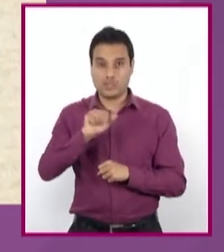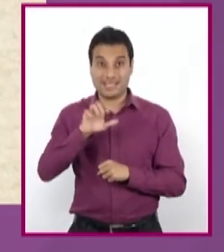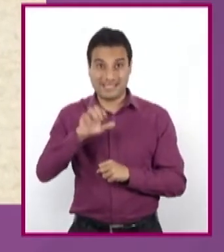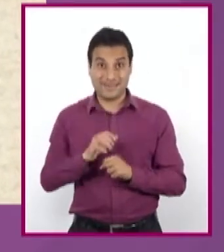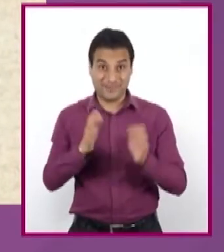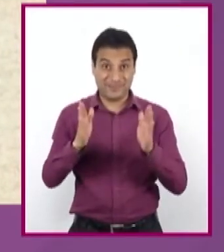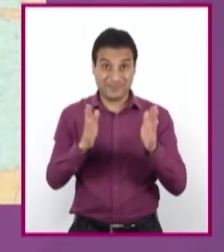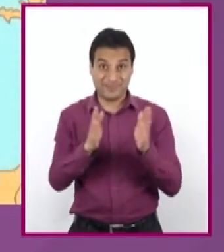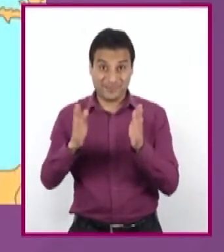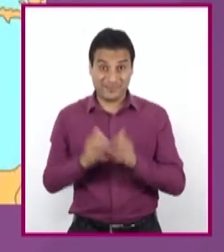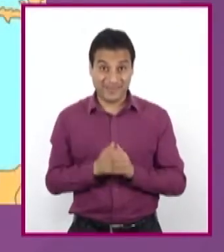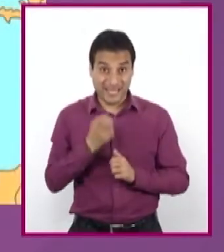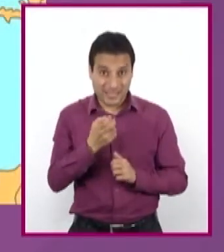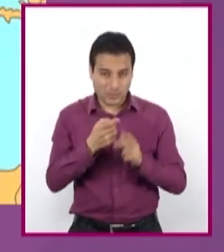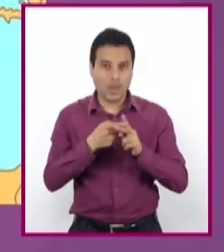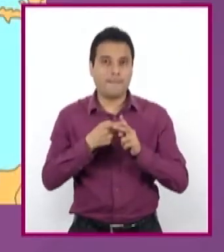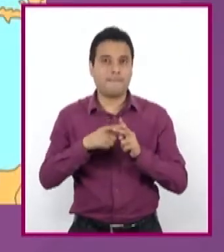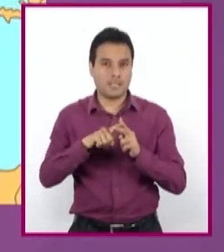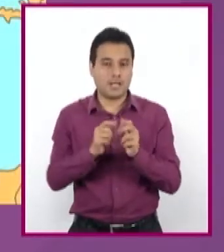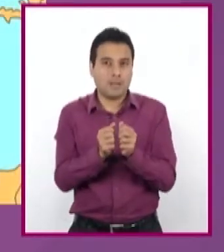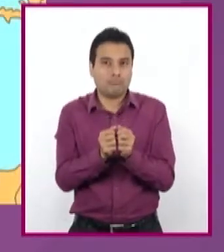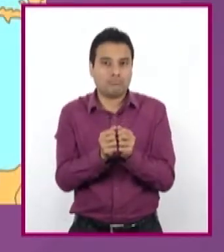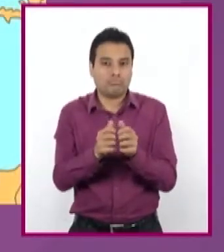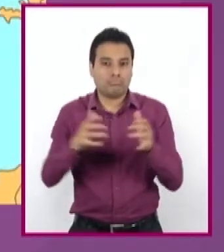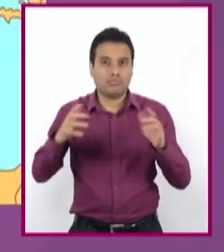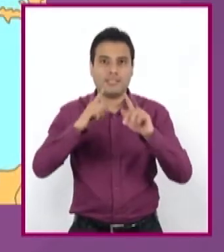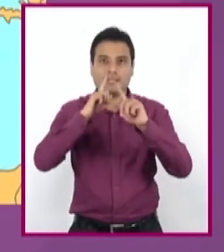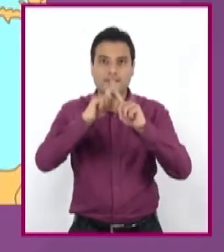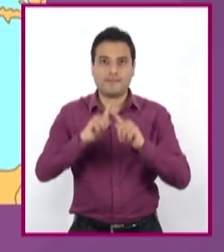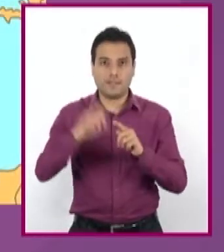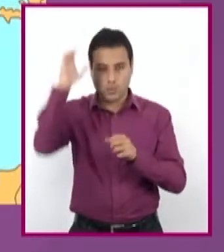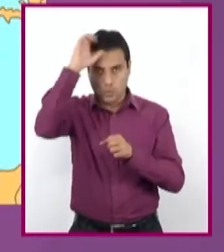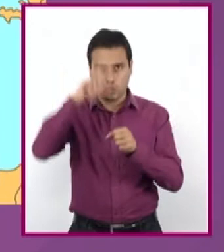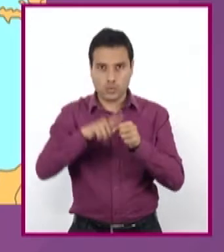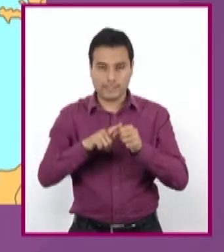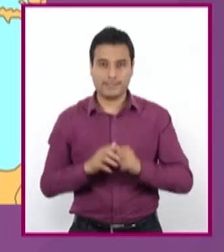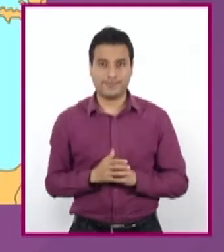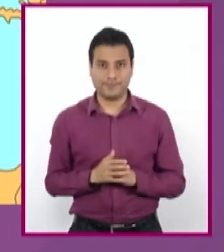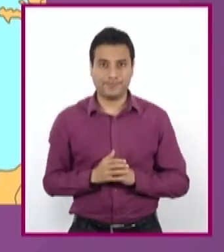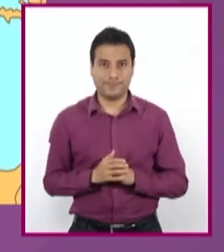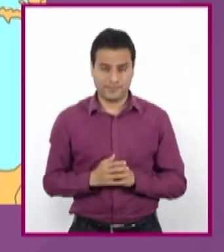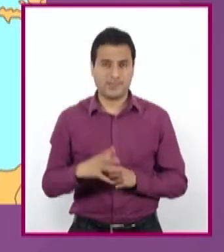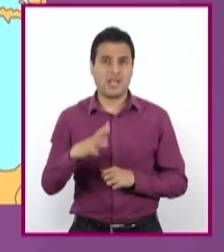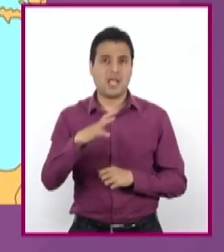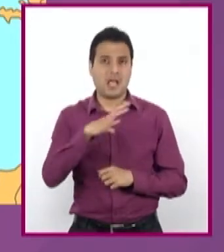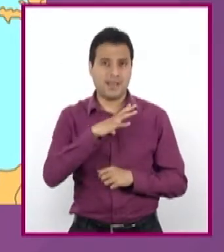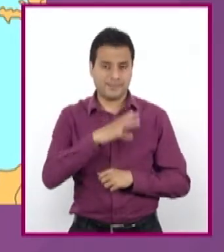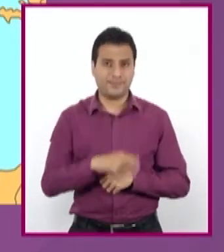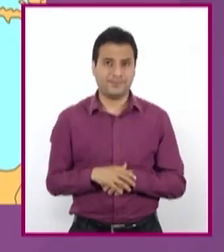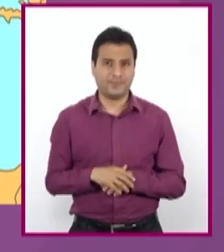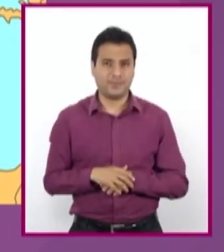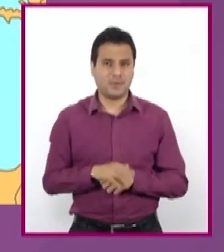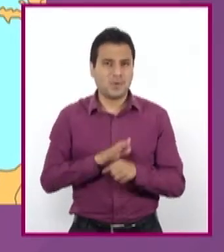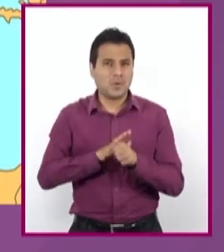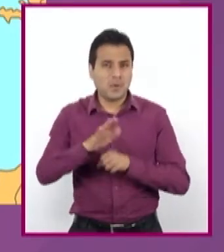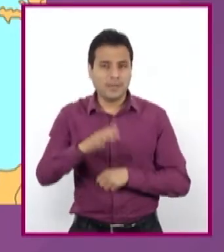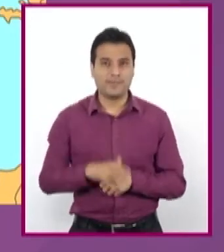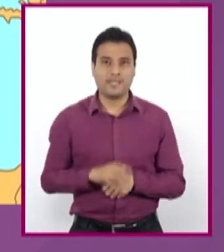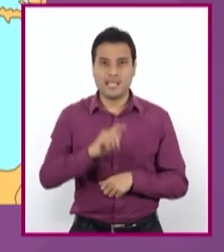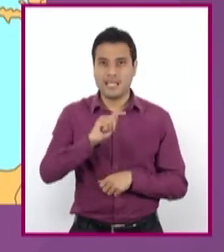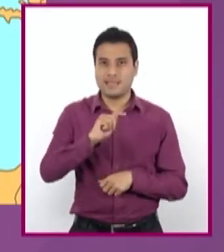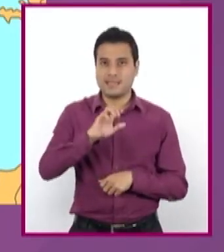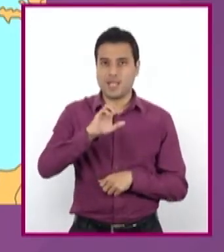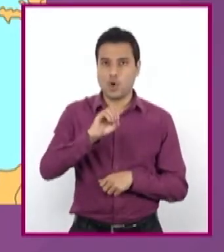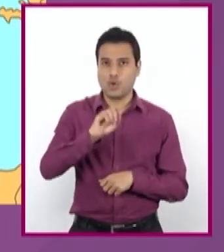nuestra era, comenzó el desarrollo de diferentes culturas por Mesoamérica. Entre ellas, destacan la teotihuacana y